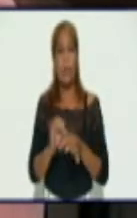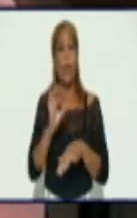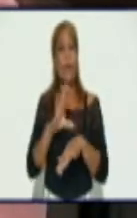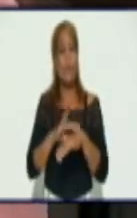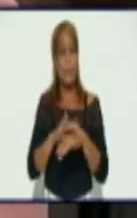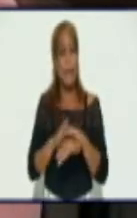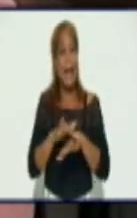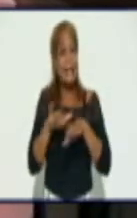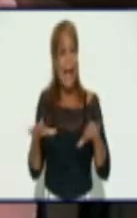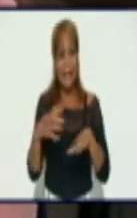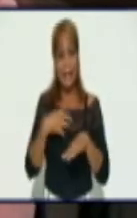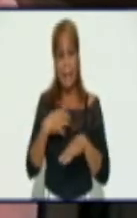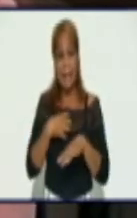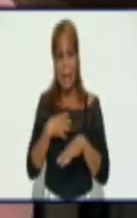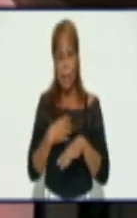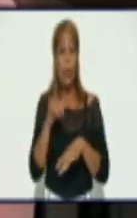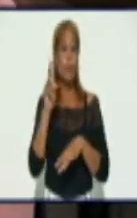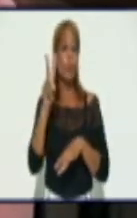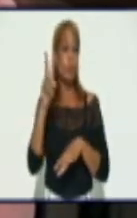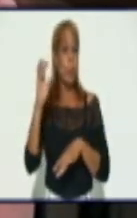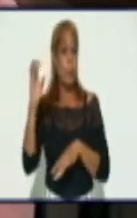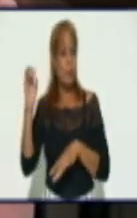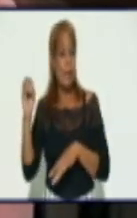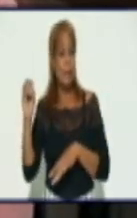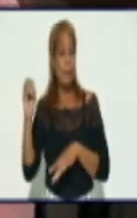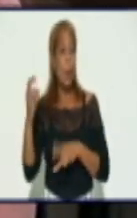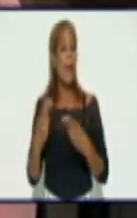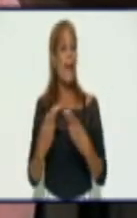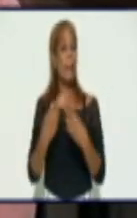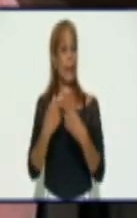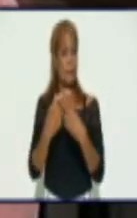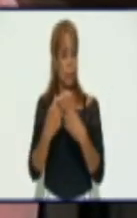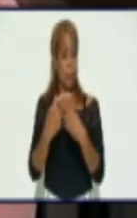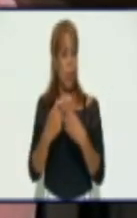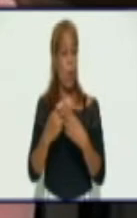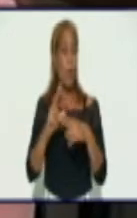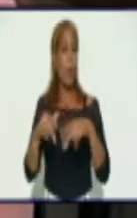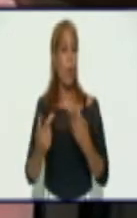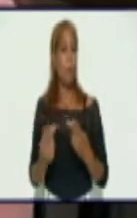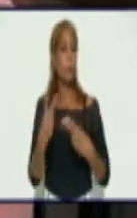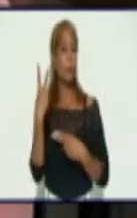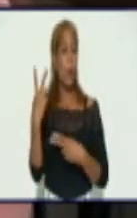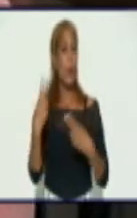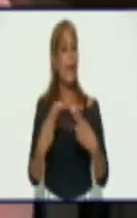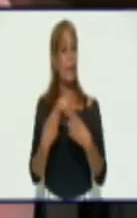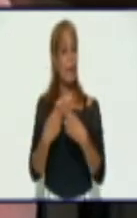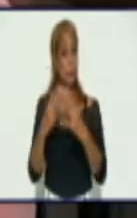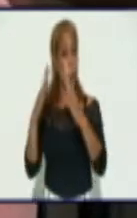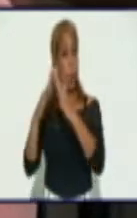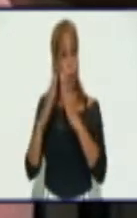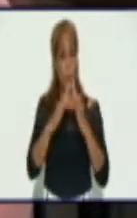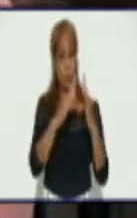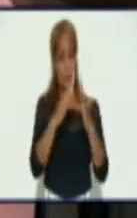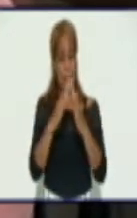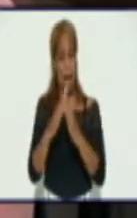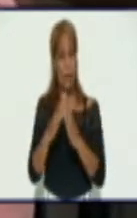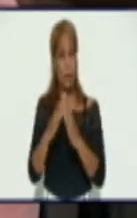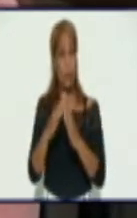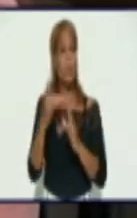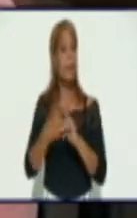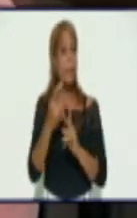a 200 los controles de foco activos en nuestra provincia, con dos eventos comunitarios y grandes posibilidades en los próximos